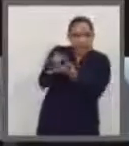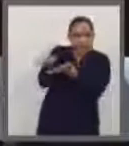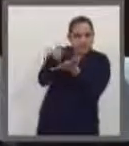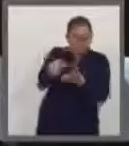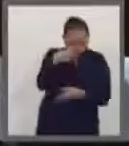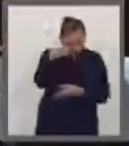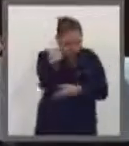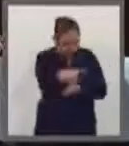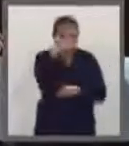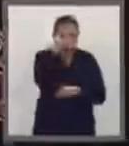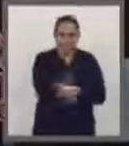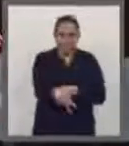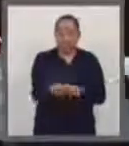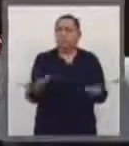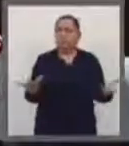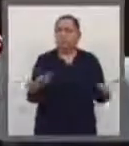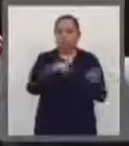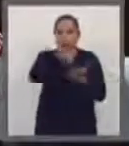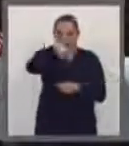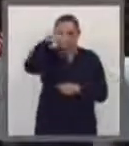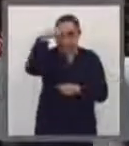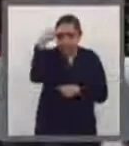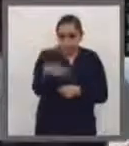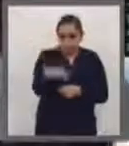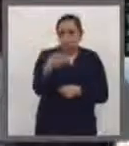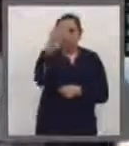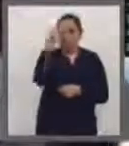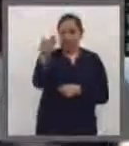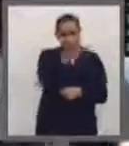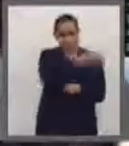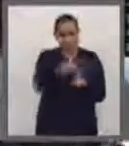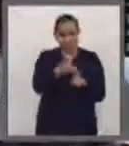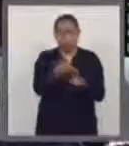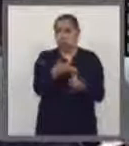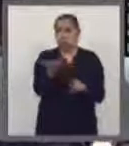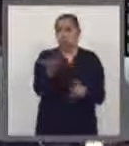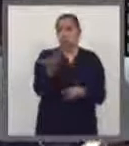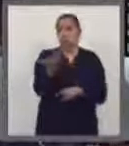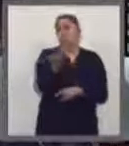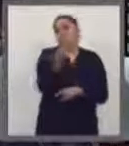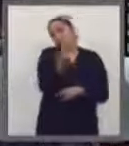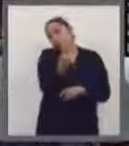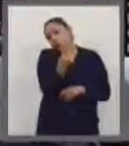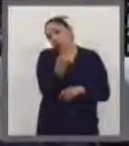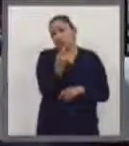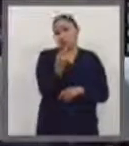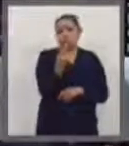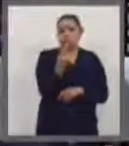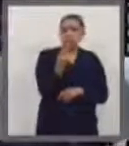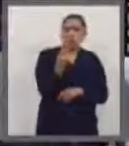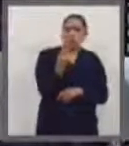creció tan sólo en la última década en los últimos dos o tres